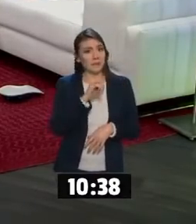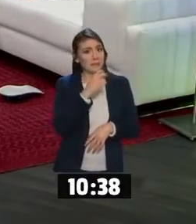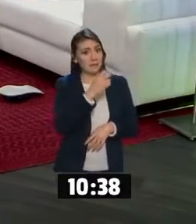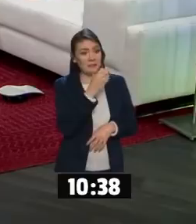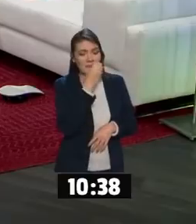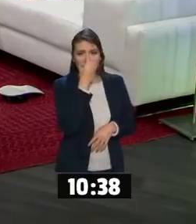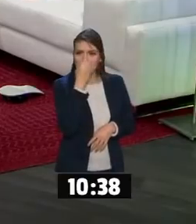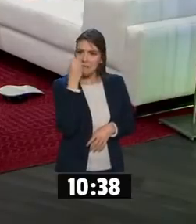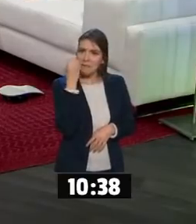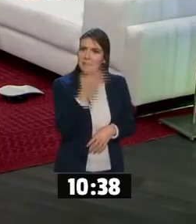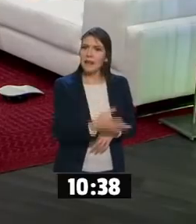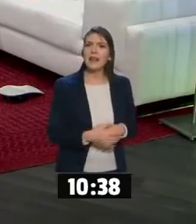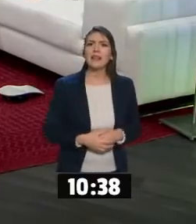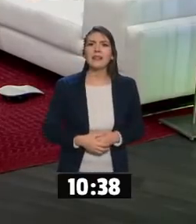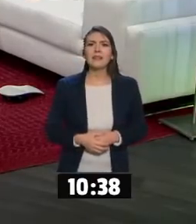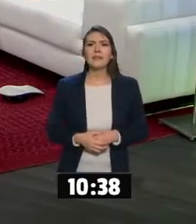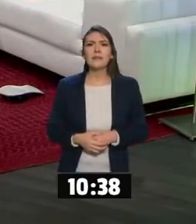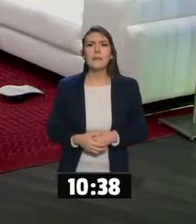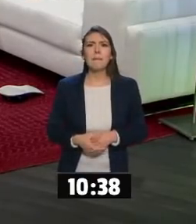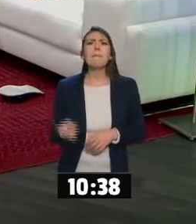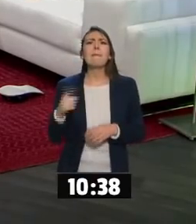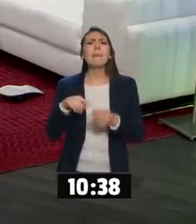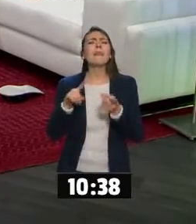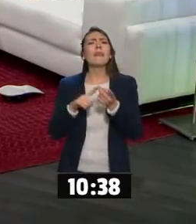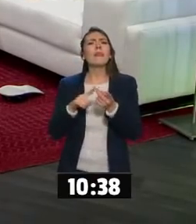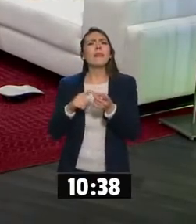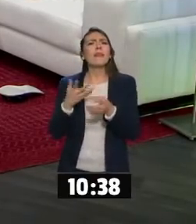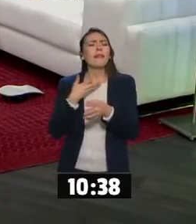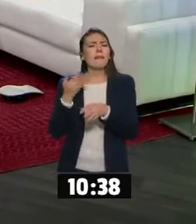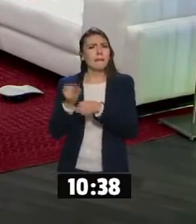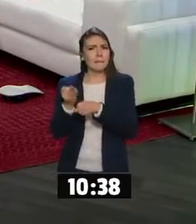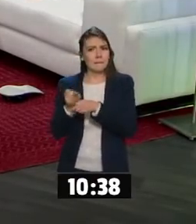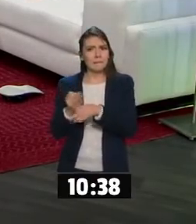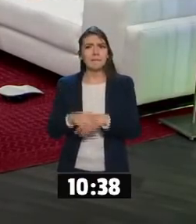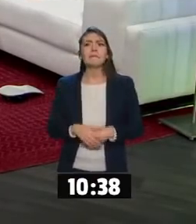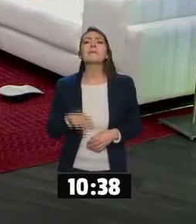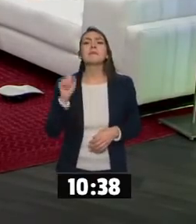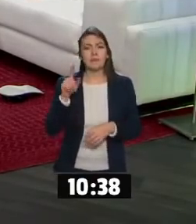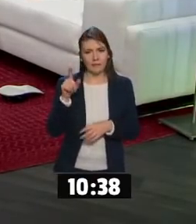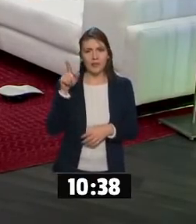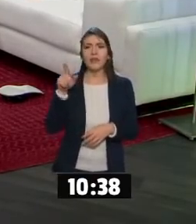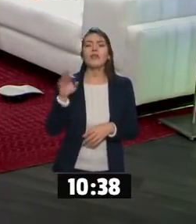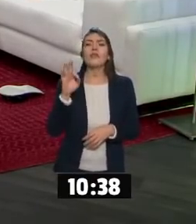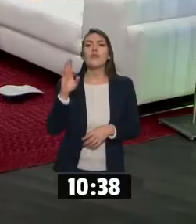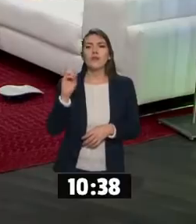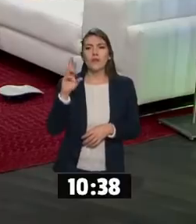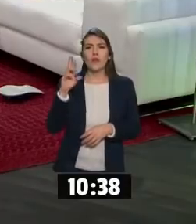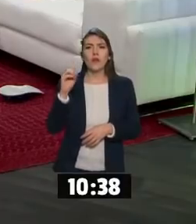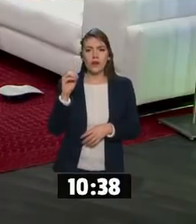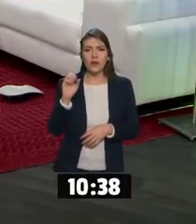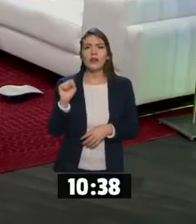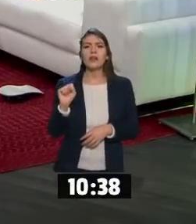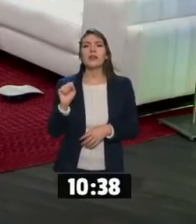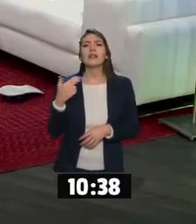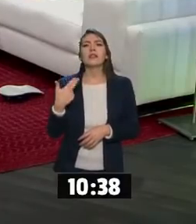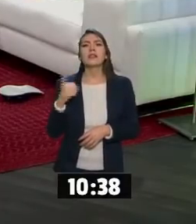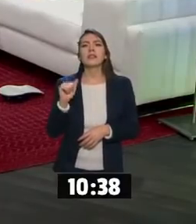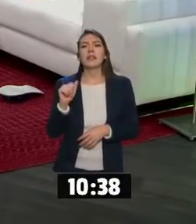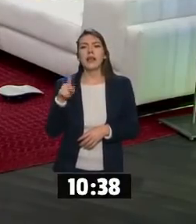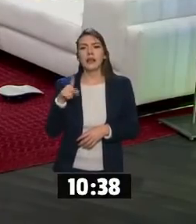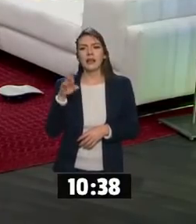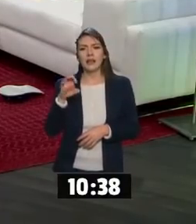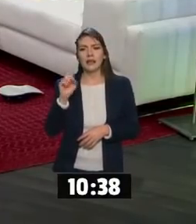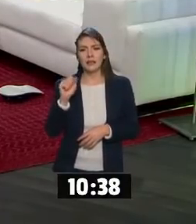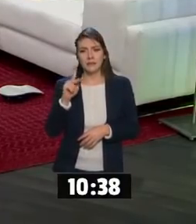maravilloso. Oye, ¿y dónde se están presentando ahora? Estamos justamente en el Foro Shakespeare. en Maravilloso Zamora lugar 7. como para esta locura.